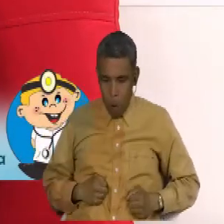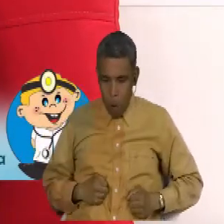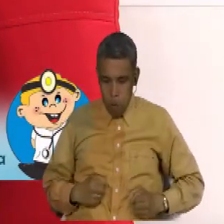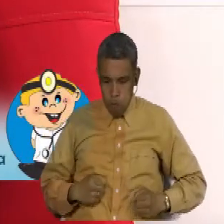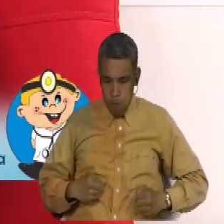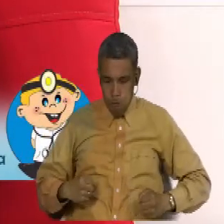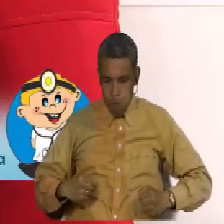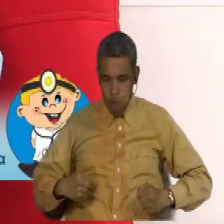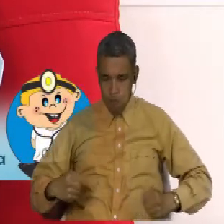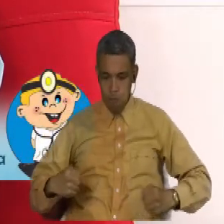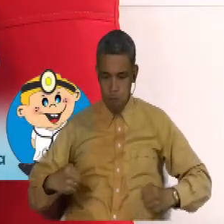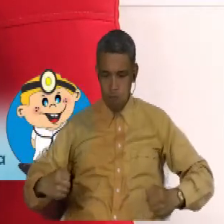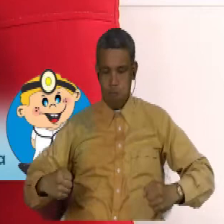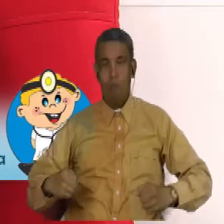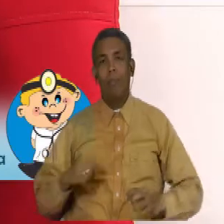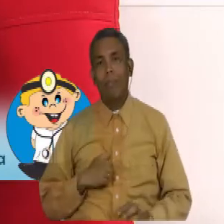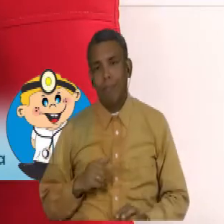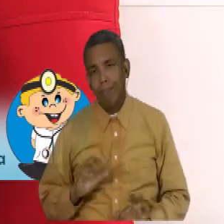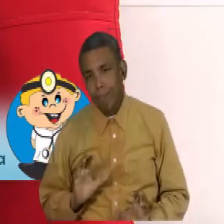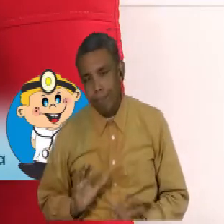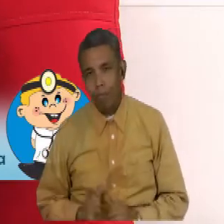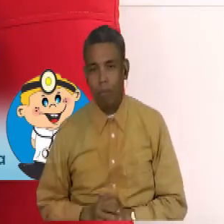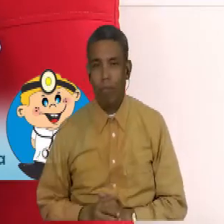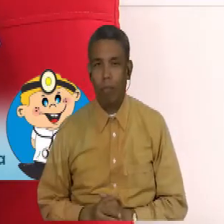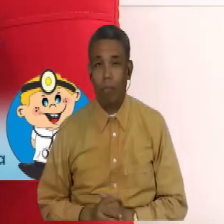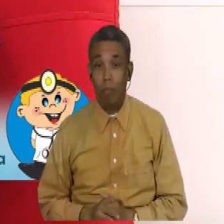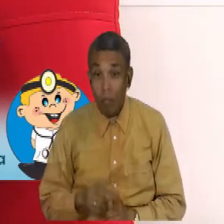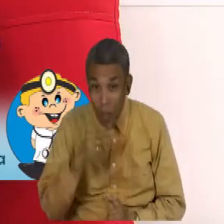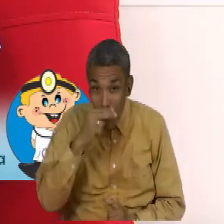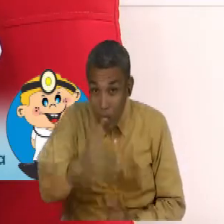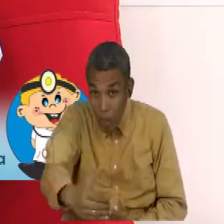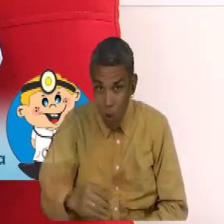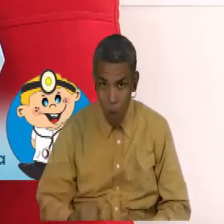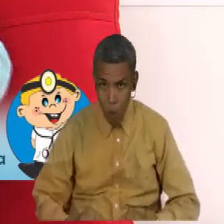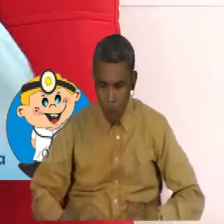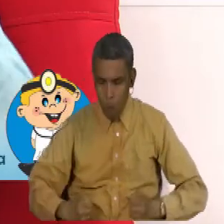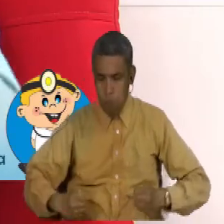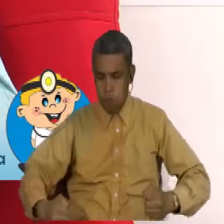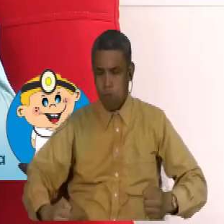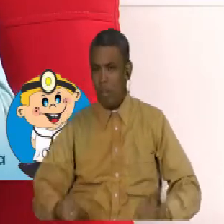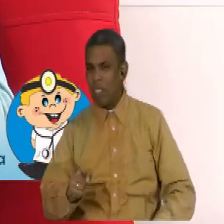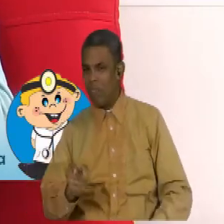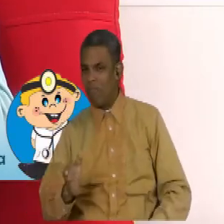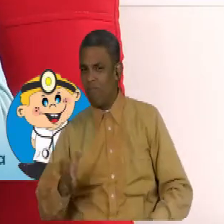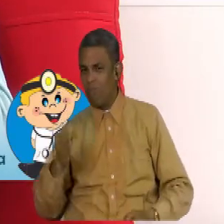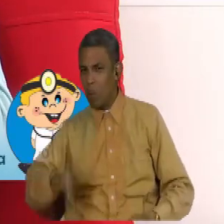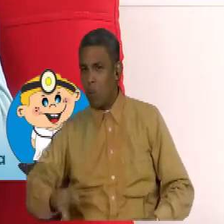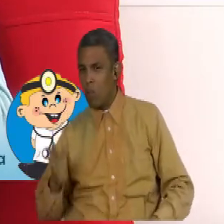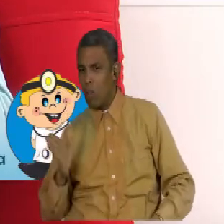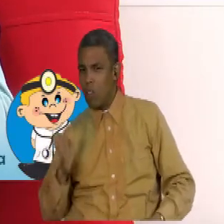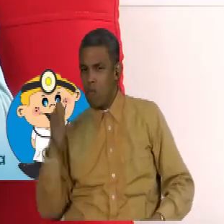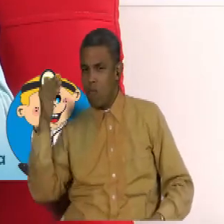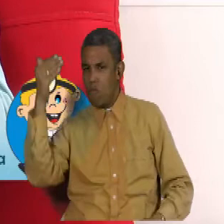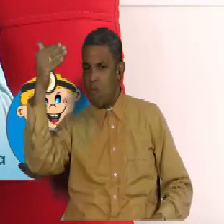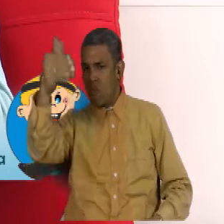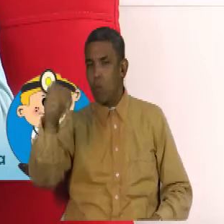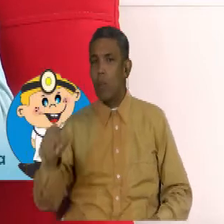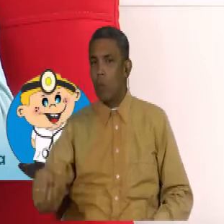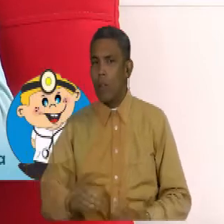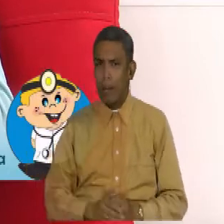Son niños que van a ser a adultos con potencialidades de ser diabéticos tipo 2,